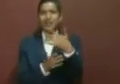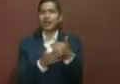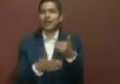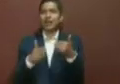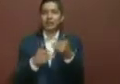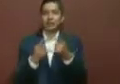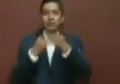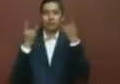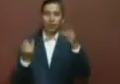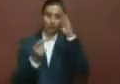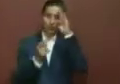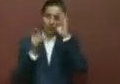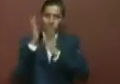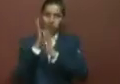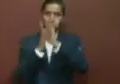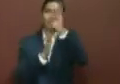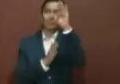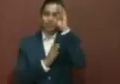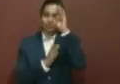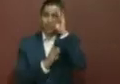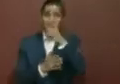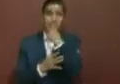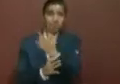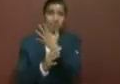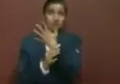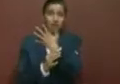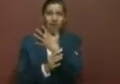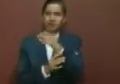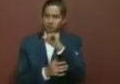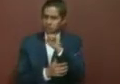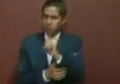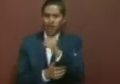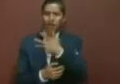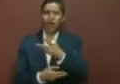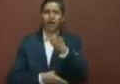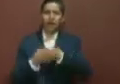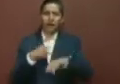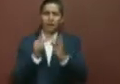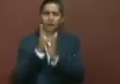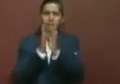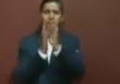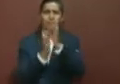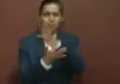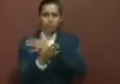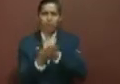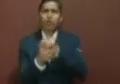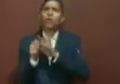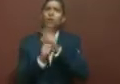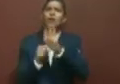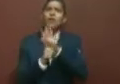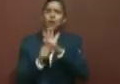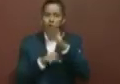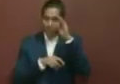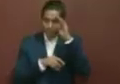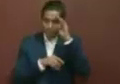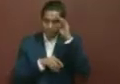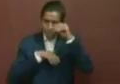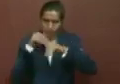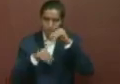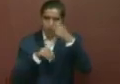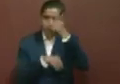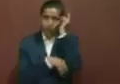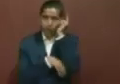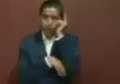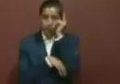cifras históricas. Sin embargo, bueno, ustedes nos han comentado que sí ha habido un incremento, se está recuperando. ¿Cuál ha sido la fórmula para lograr pues